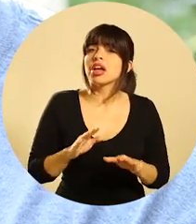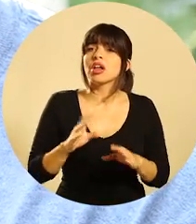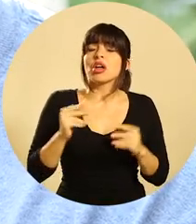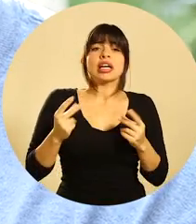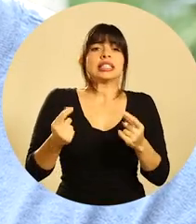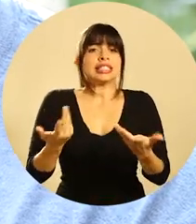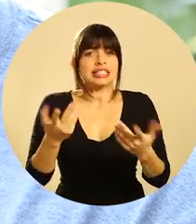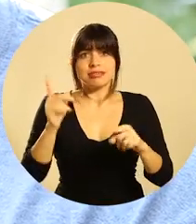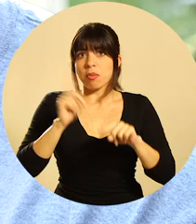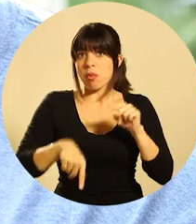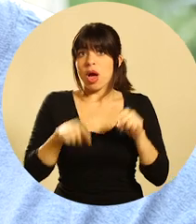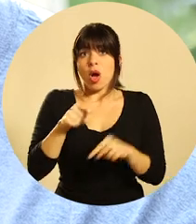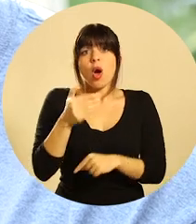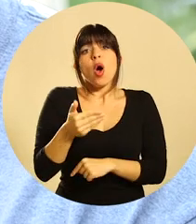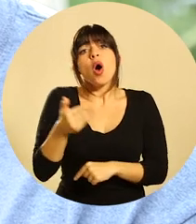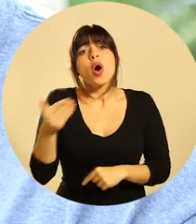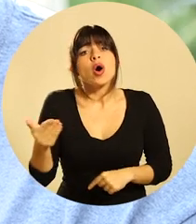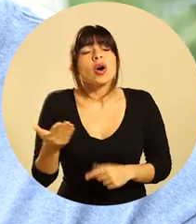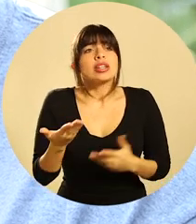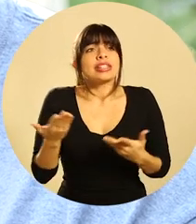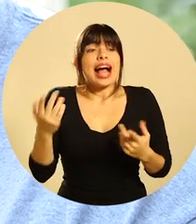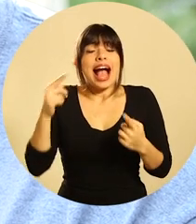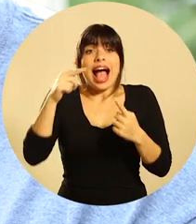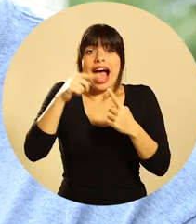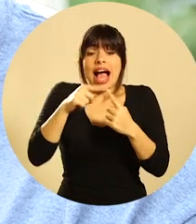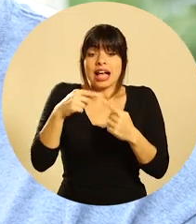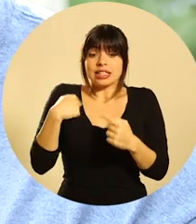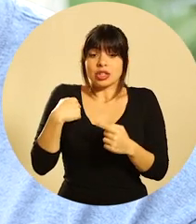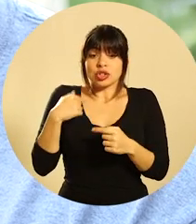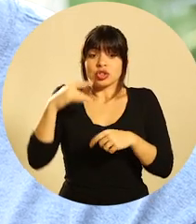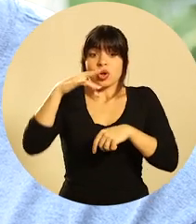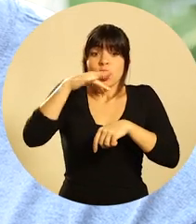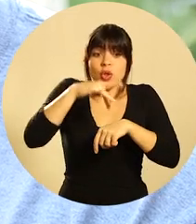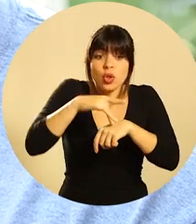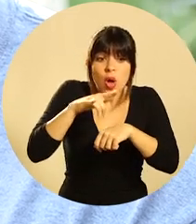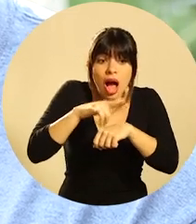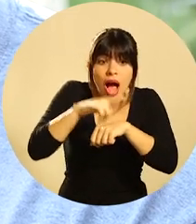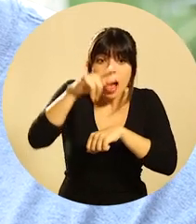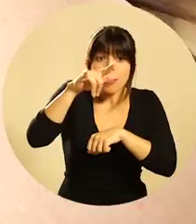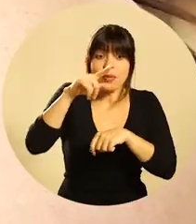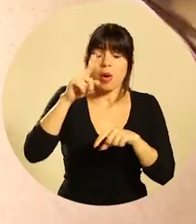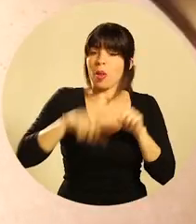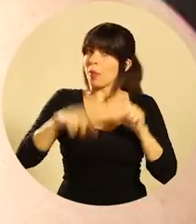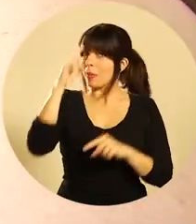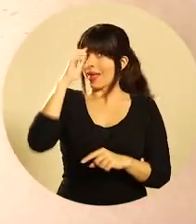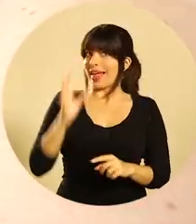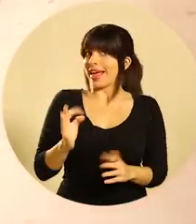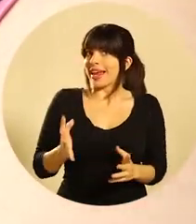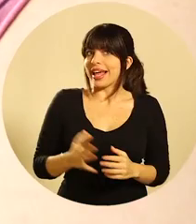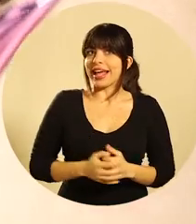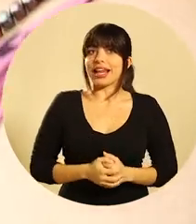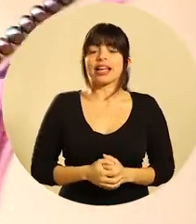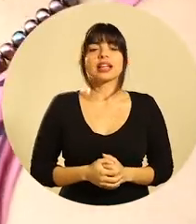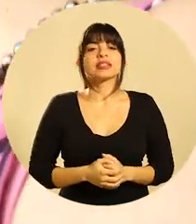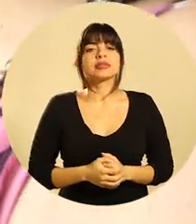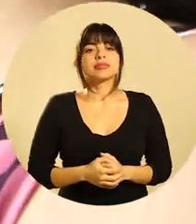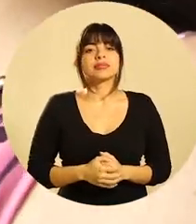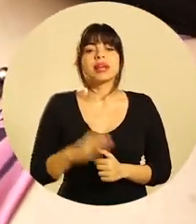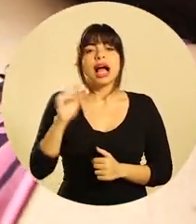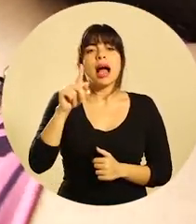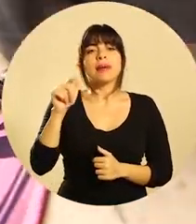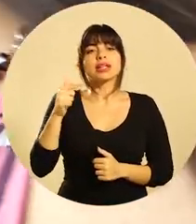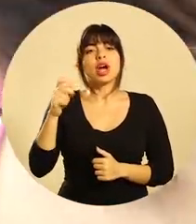poco desesperado, ¿verdad? Esto es una cosa que hasta que no esté montado el avión no podemos creerlo.